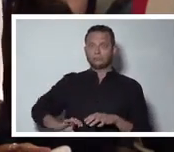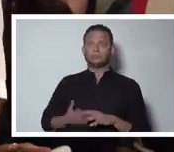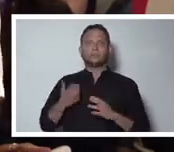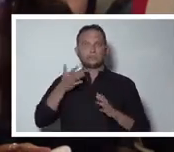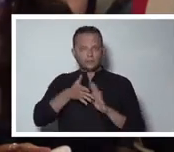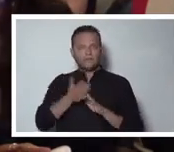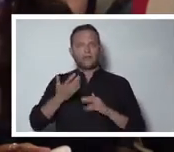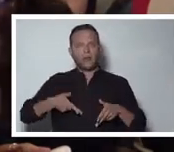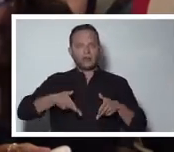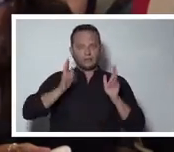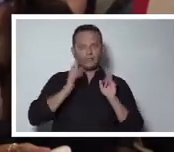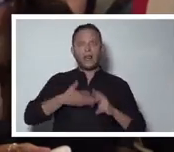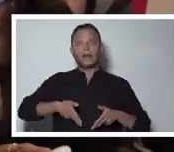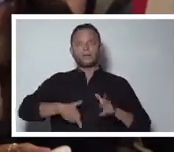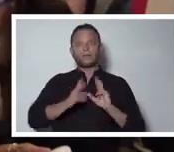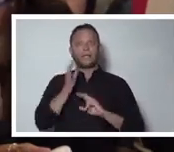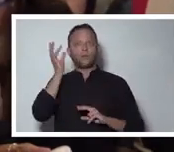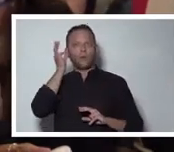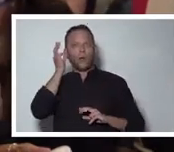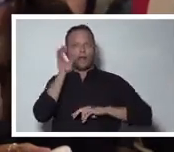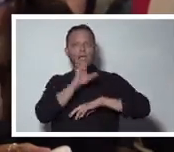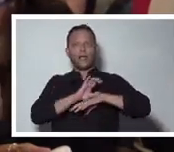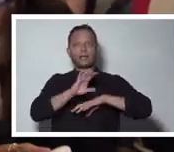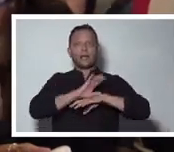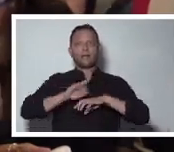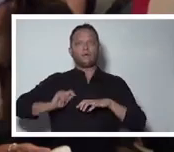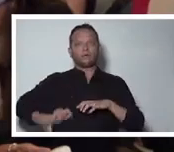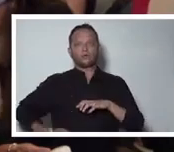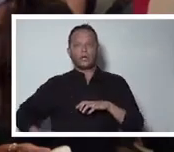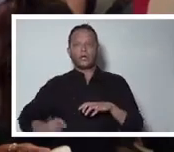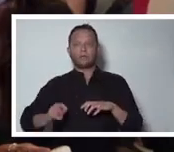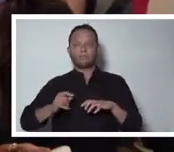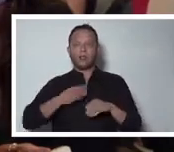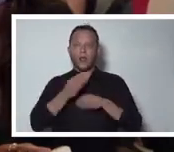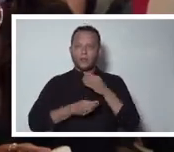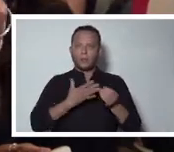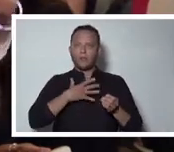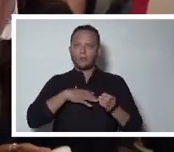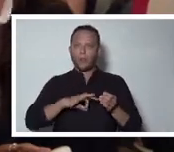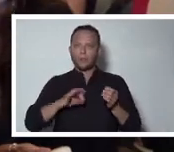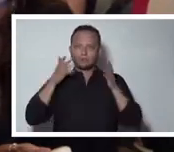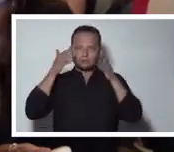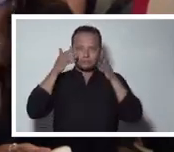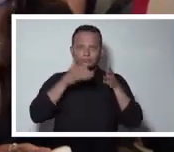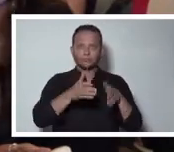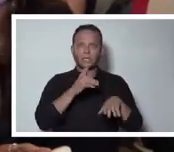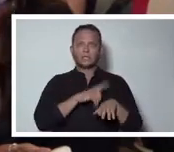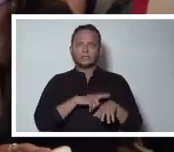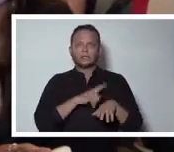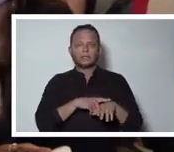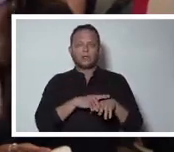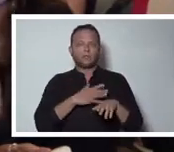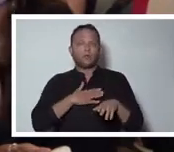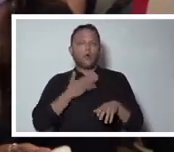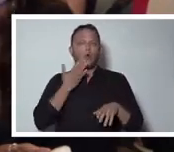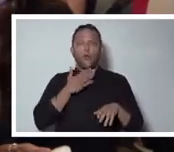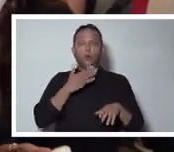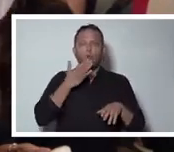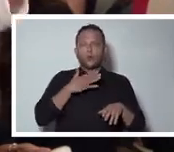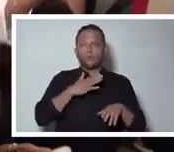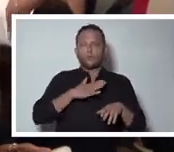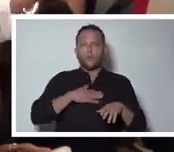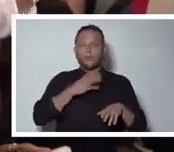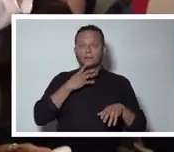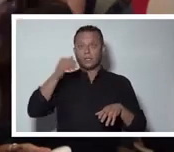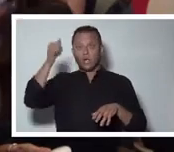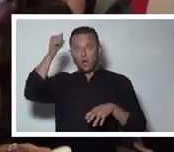que las mujeres tengamos carreras profesionales y podamos dedicarnos a nuestro tiempo a nuestro ocio y que